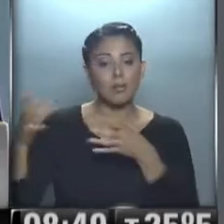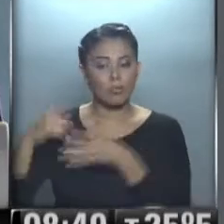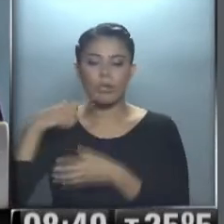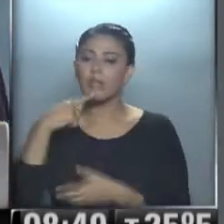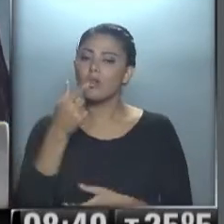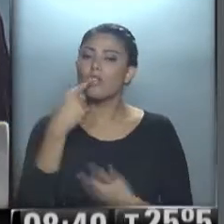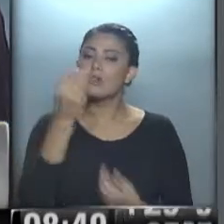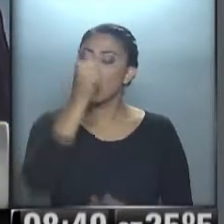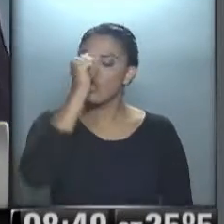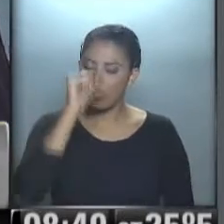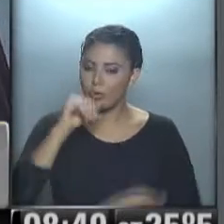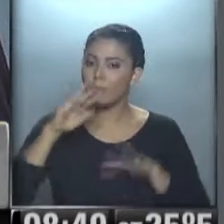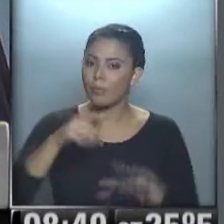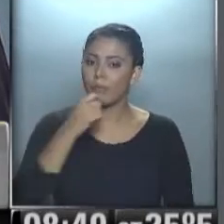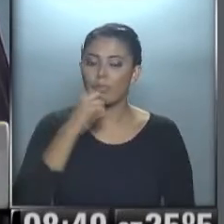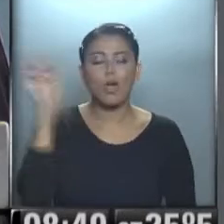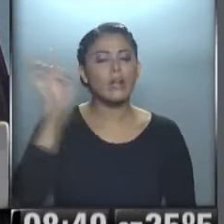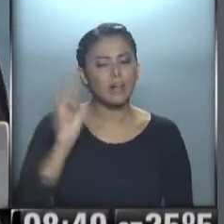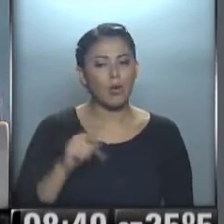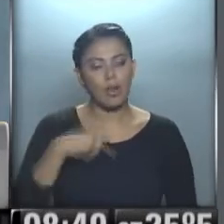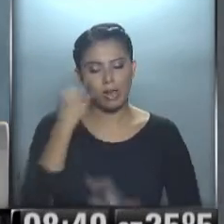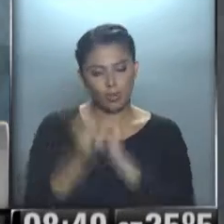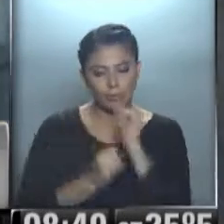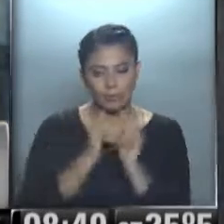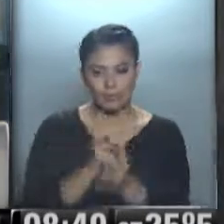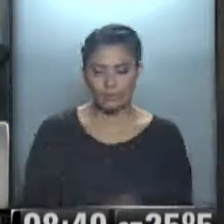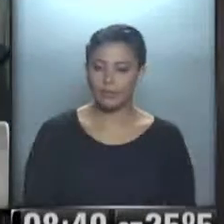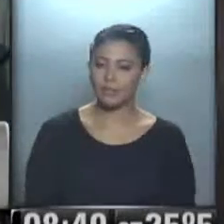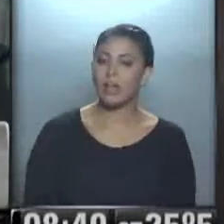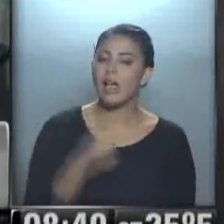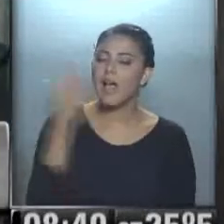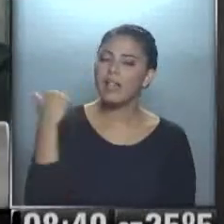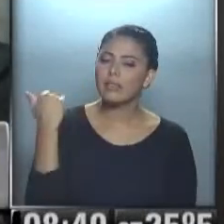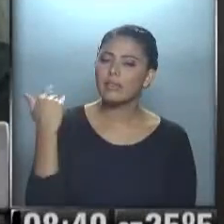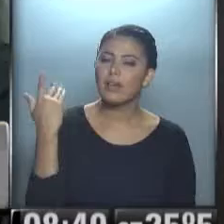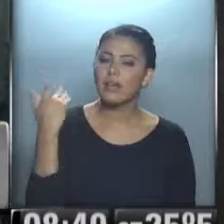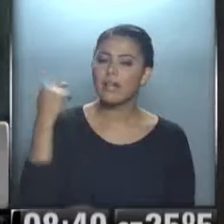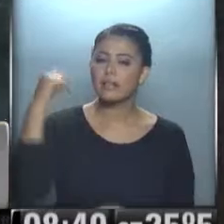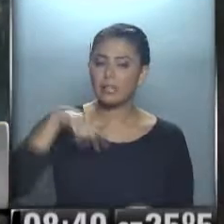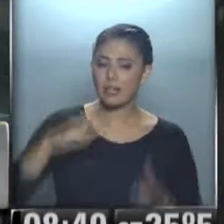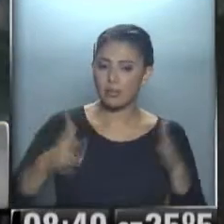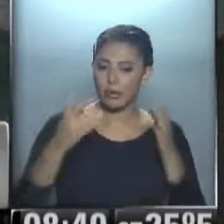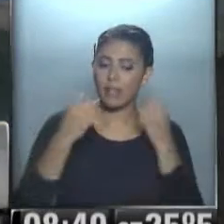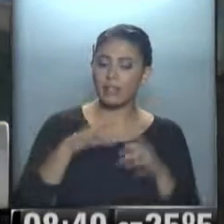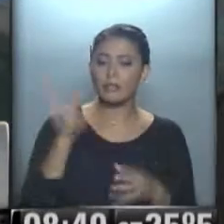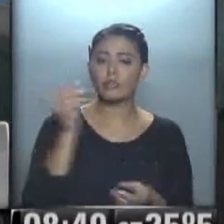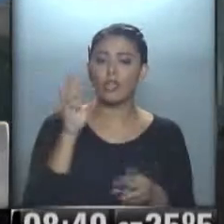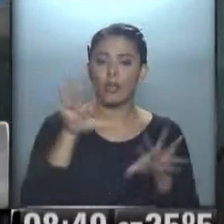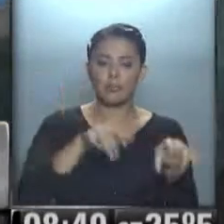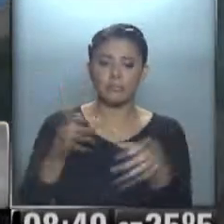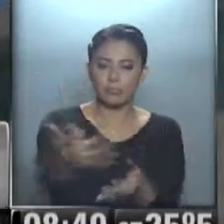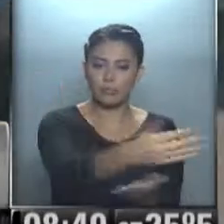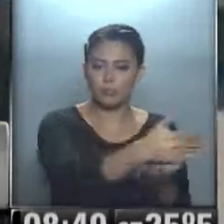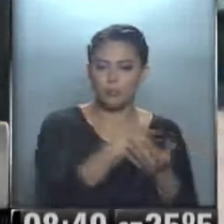medidas para este fin de semana raúl dellatorre con el comentario se calculaba a principios de esta temporada que la cosecha del trigo iba a